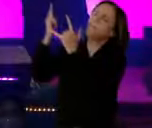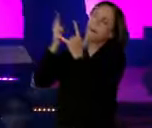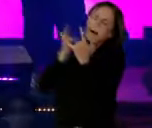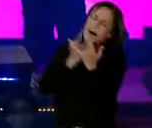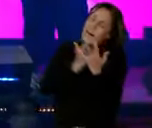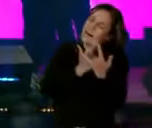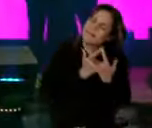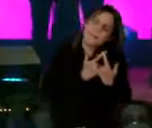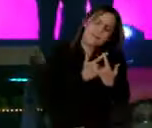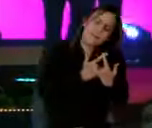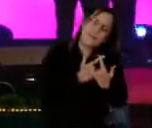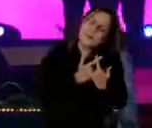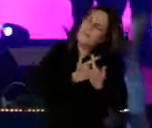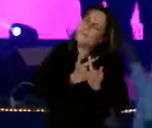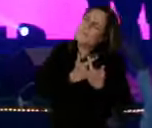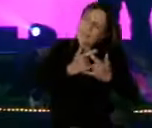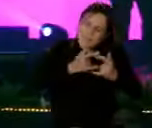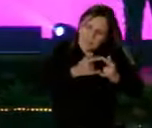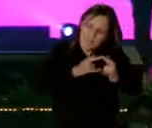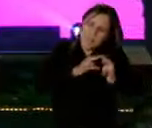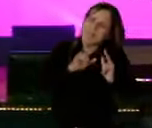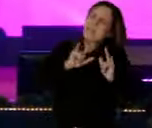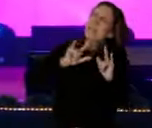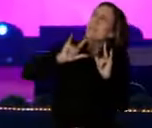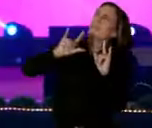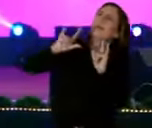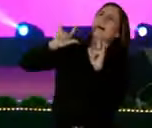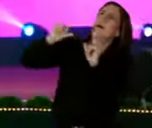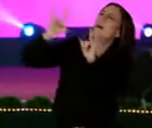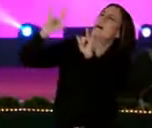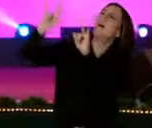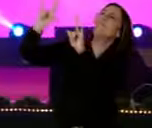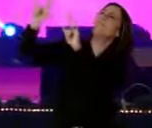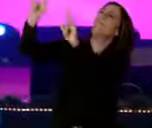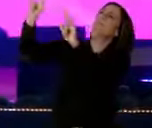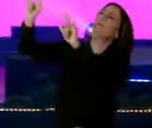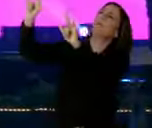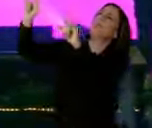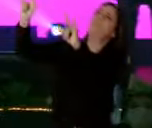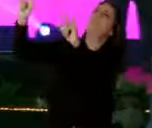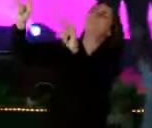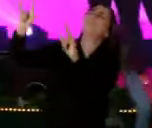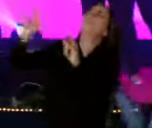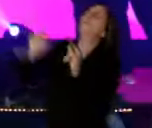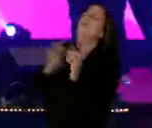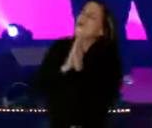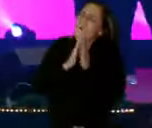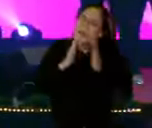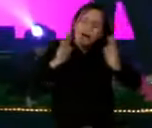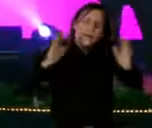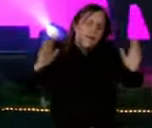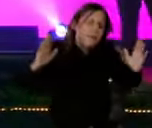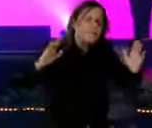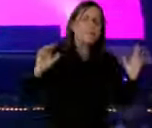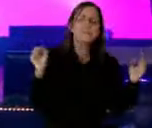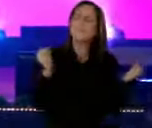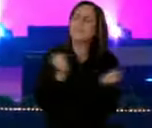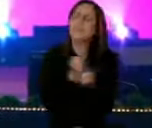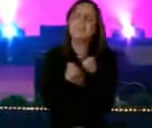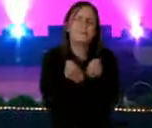me amaste. Te amo. Cuán grande es